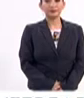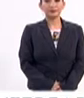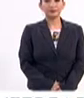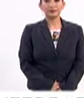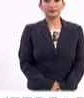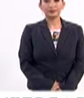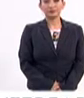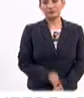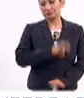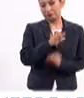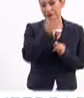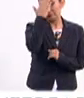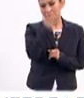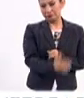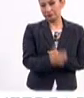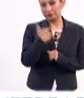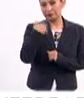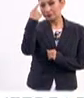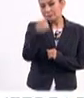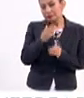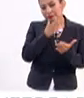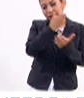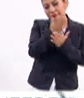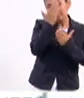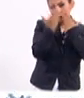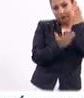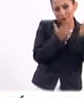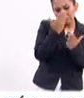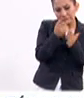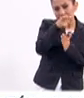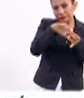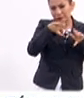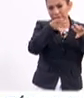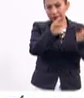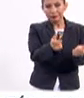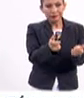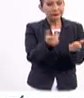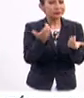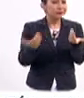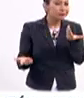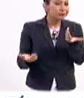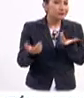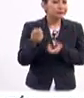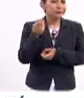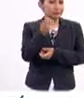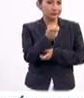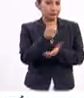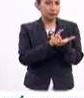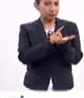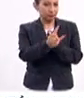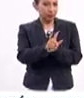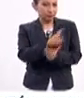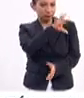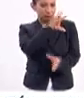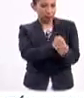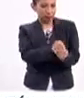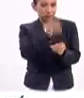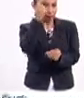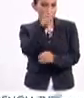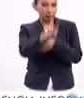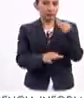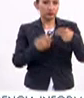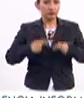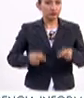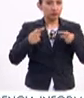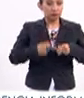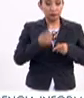Por todos es sabido que tener acceso a la educación de calidad, pues es uno de los derechos universales de todo el